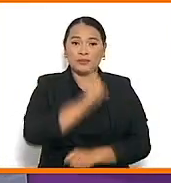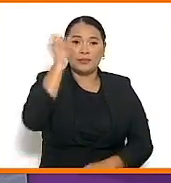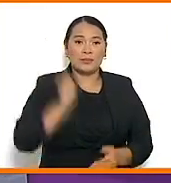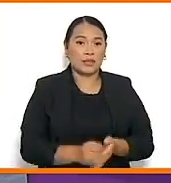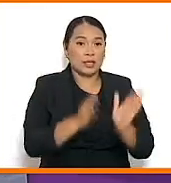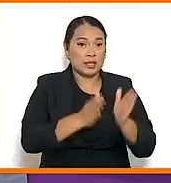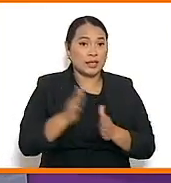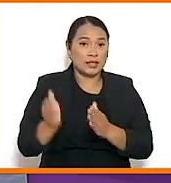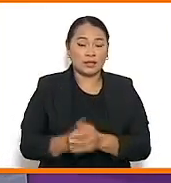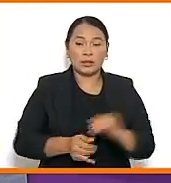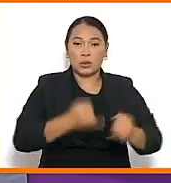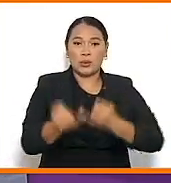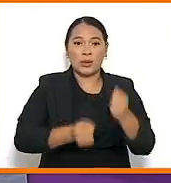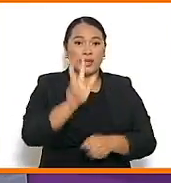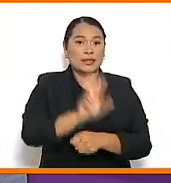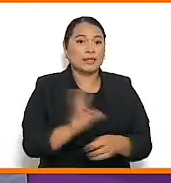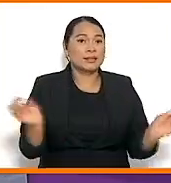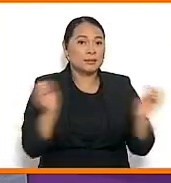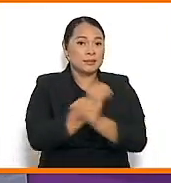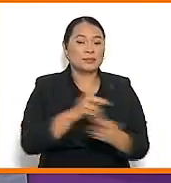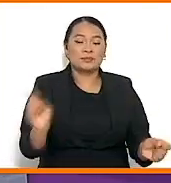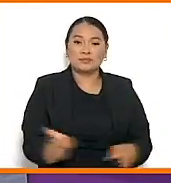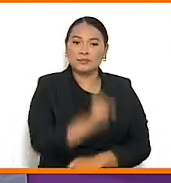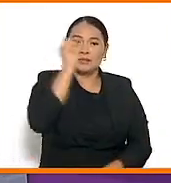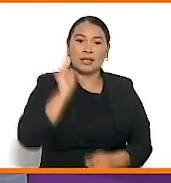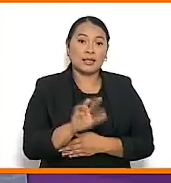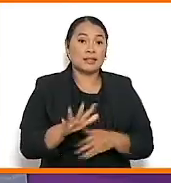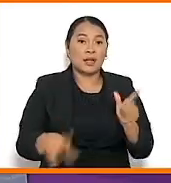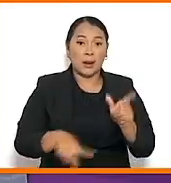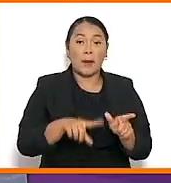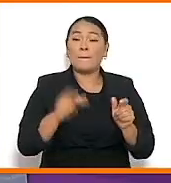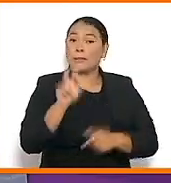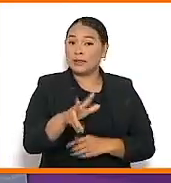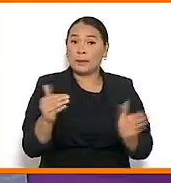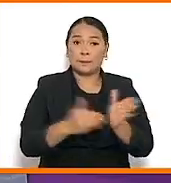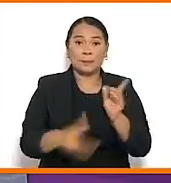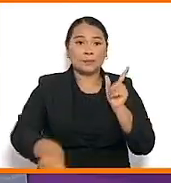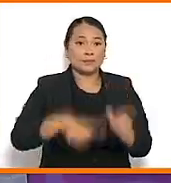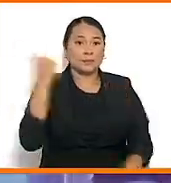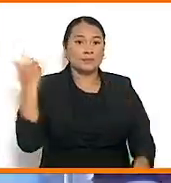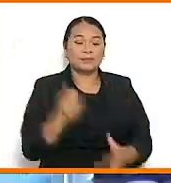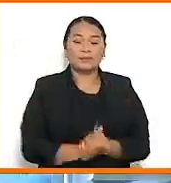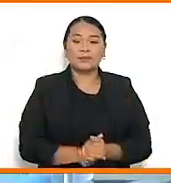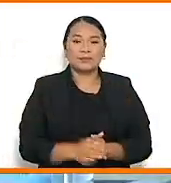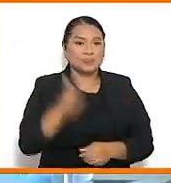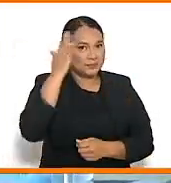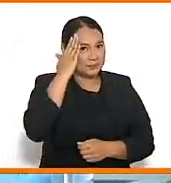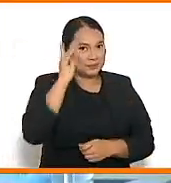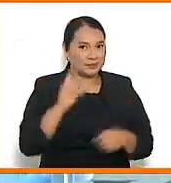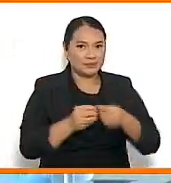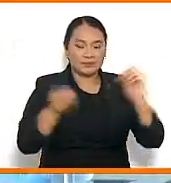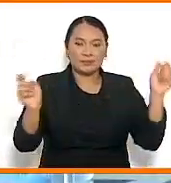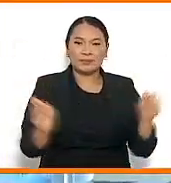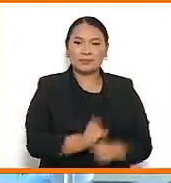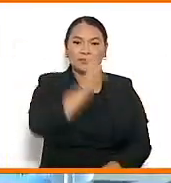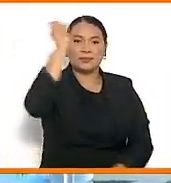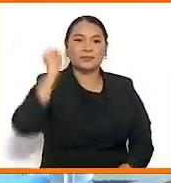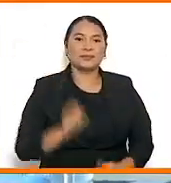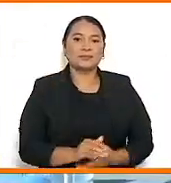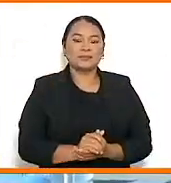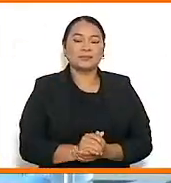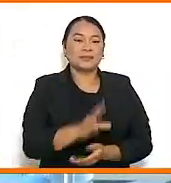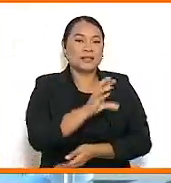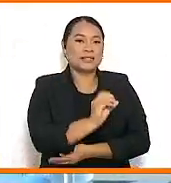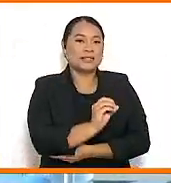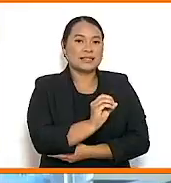Ordena 3 y con tan solo 5 lempiras ganar hasta 3.000 lempiras. Ahora sí vamos a conocer su primer dígito y este es el 0. Segundo